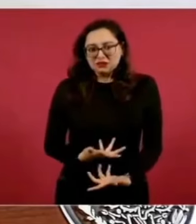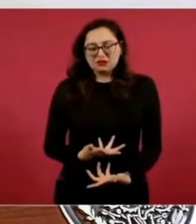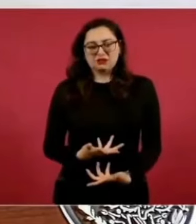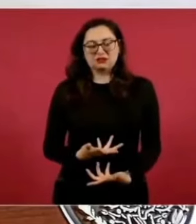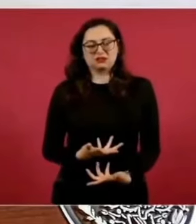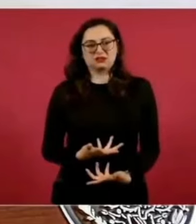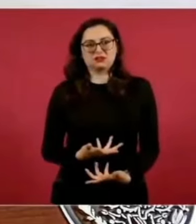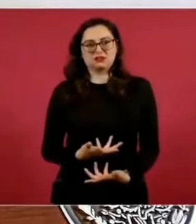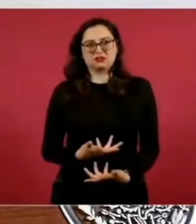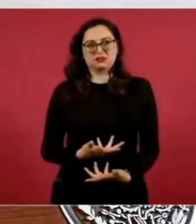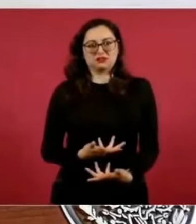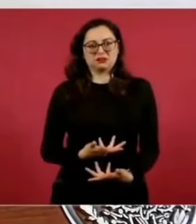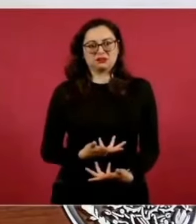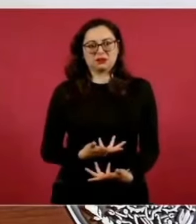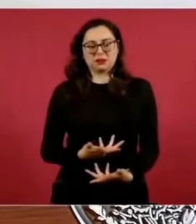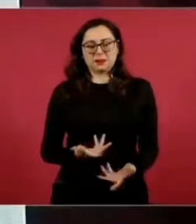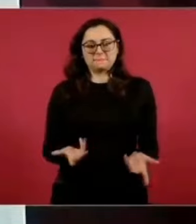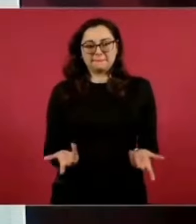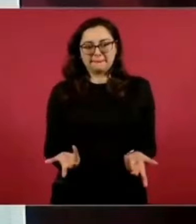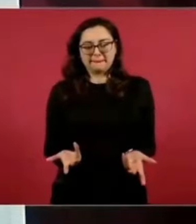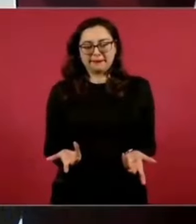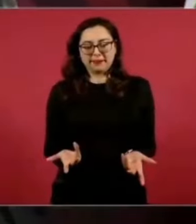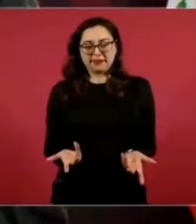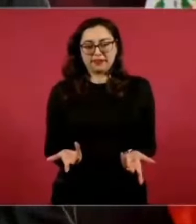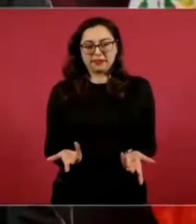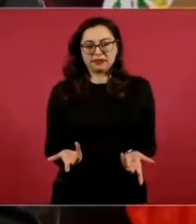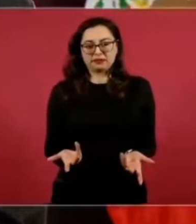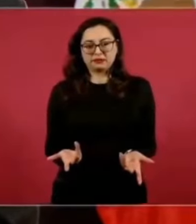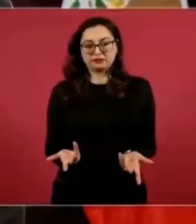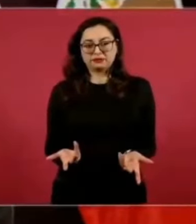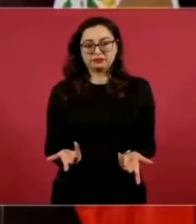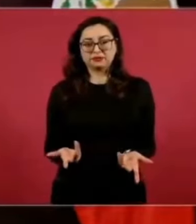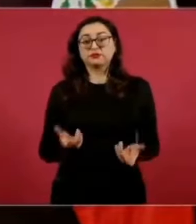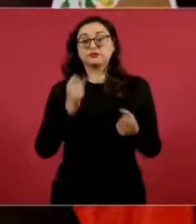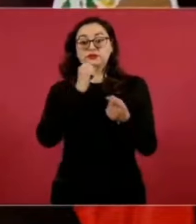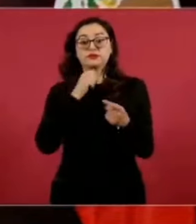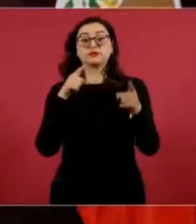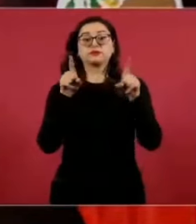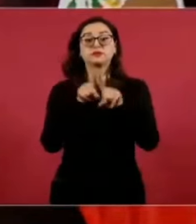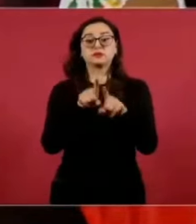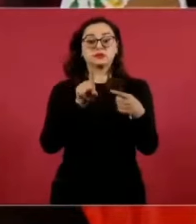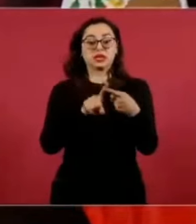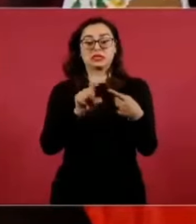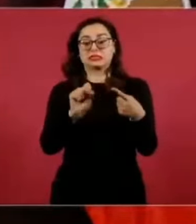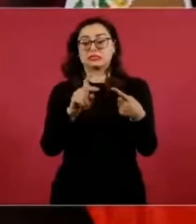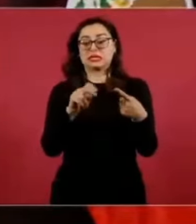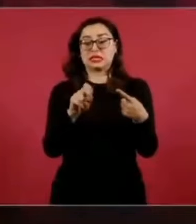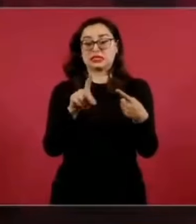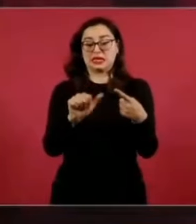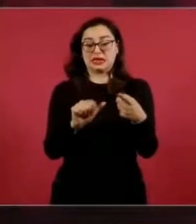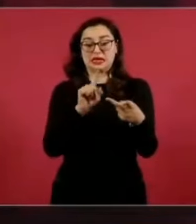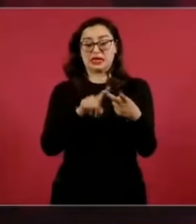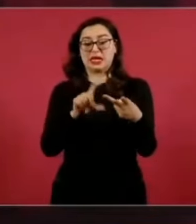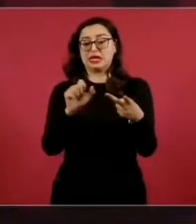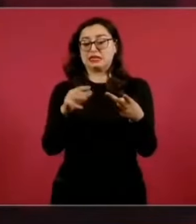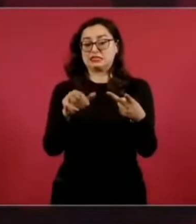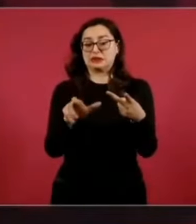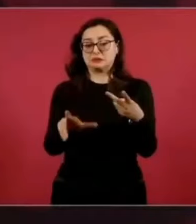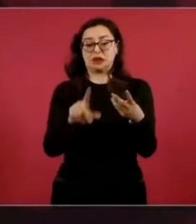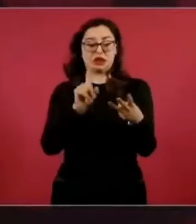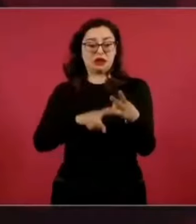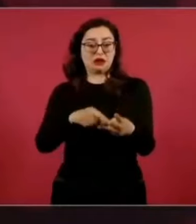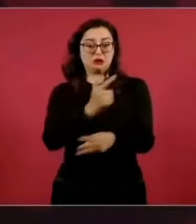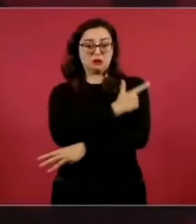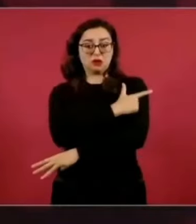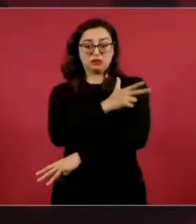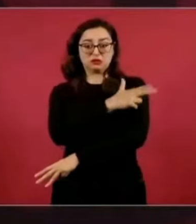inclusive a un elemento de la marina del ejército de la guardia